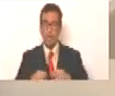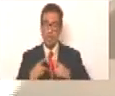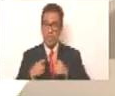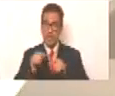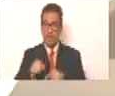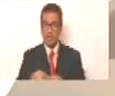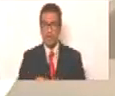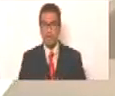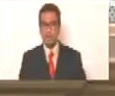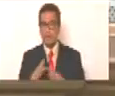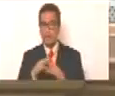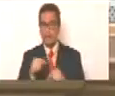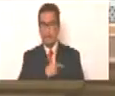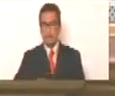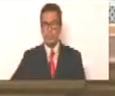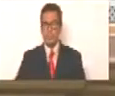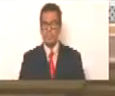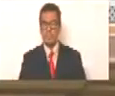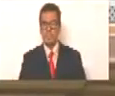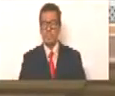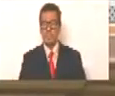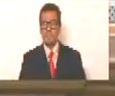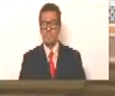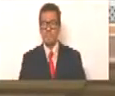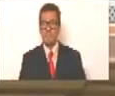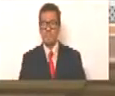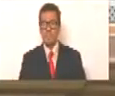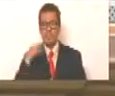todo, señor presidente. En consideración,